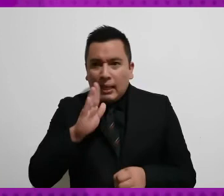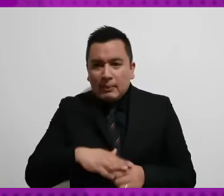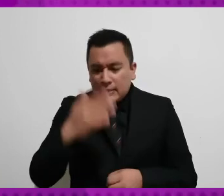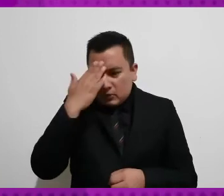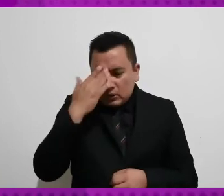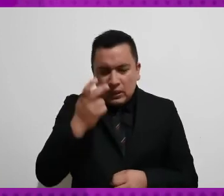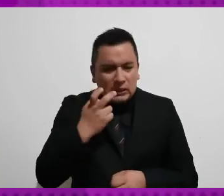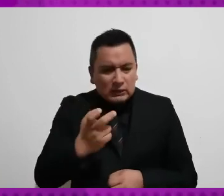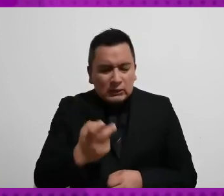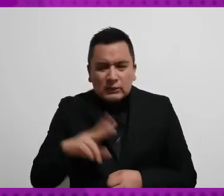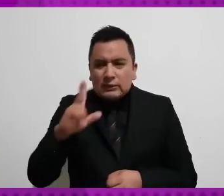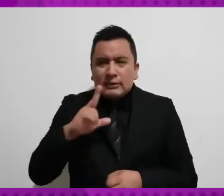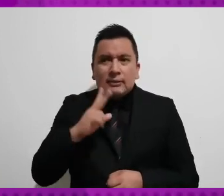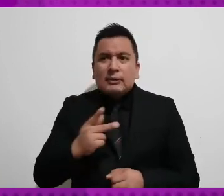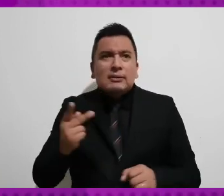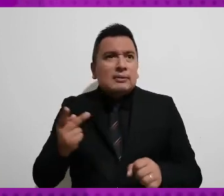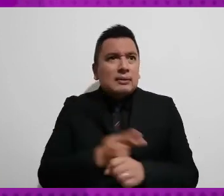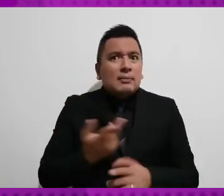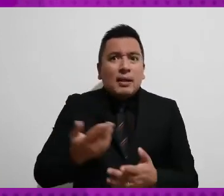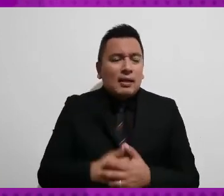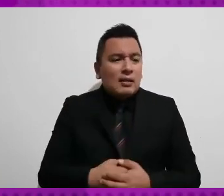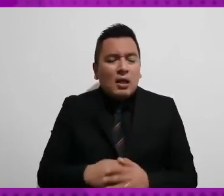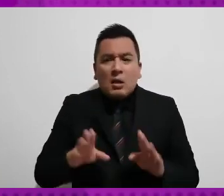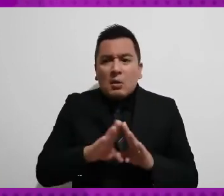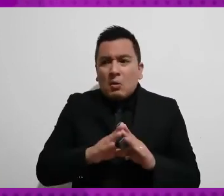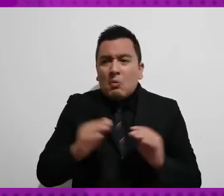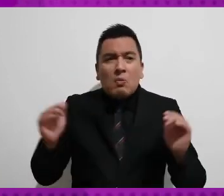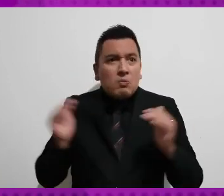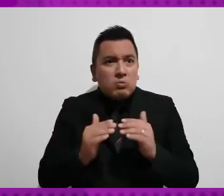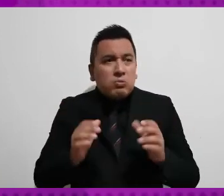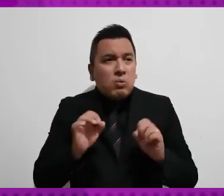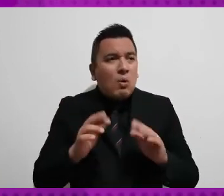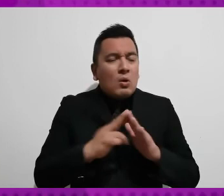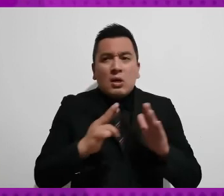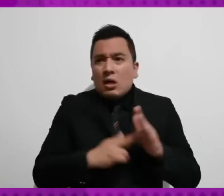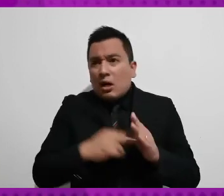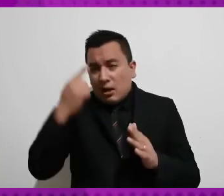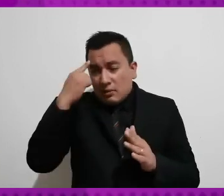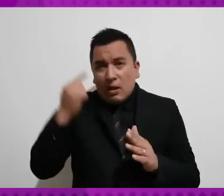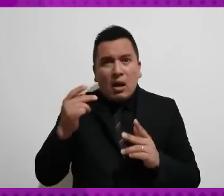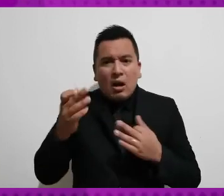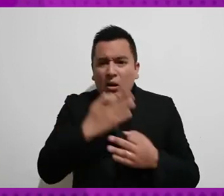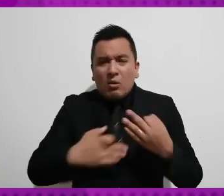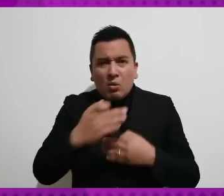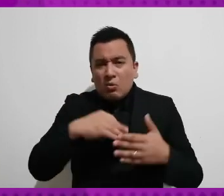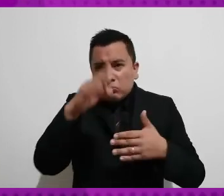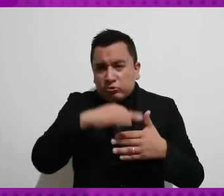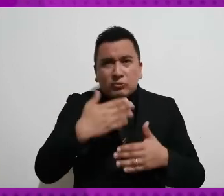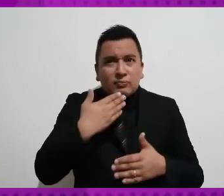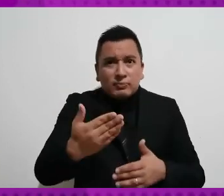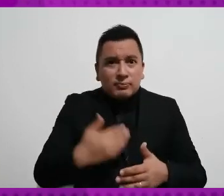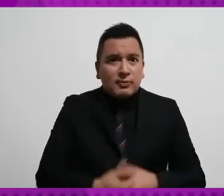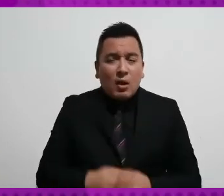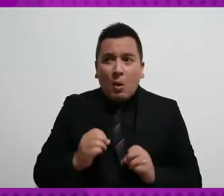tipo de acciones y de procedimientos de nivelación para garantizar que todos accedan en condiciones de igualdad y